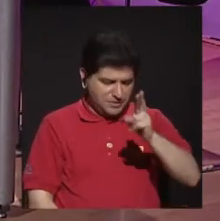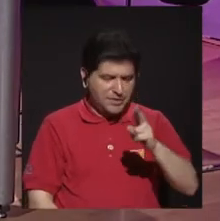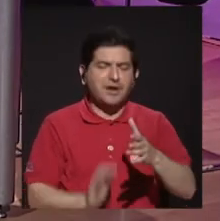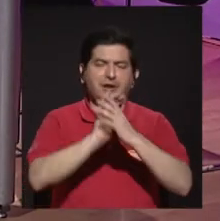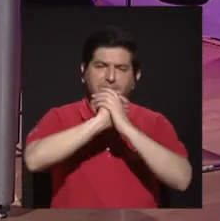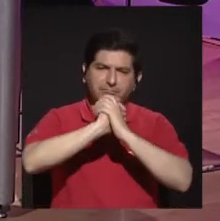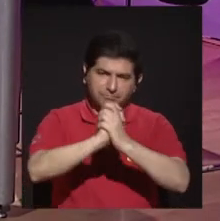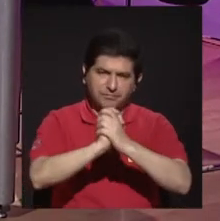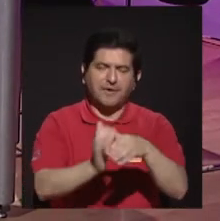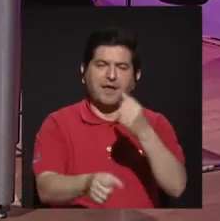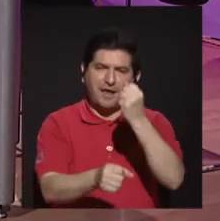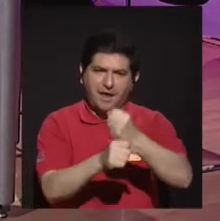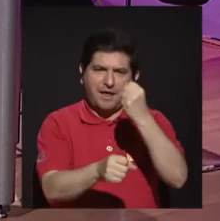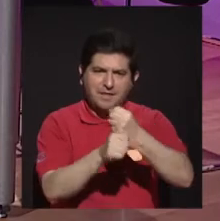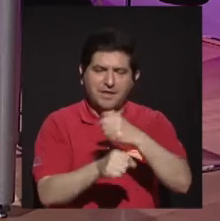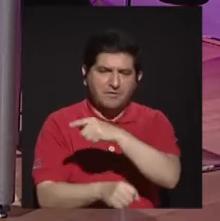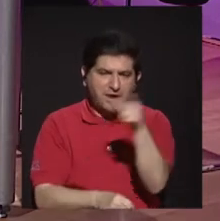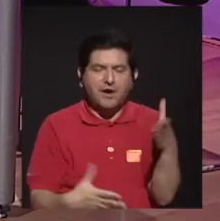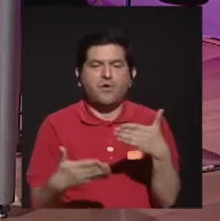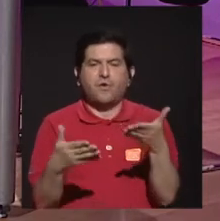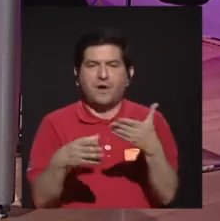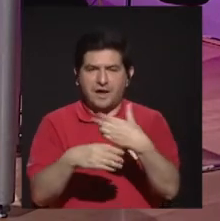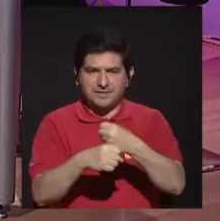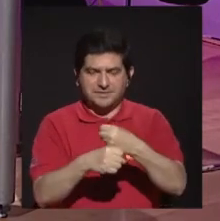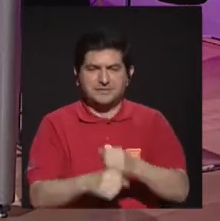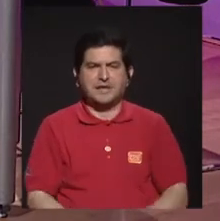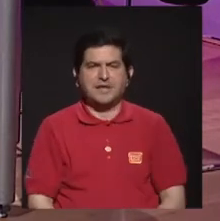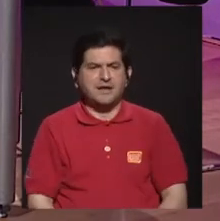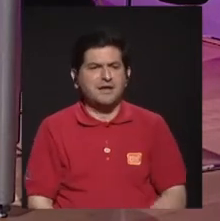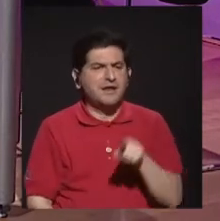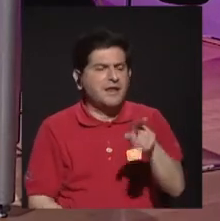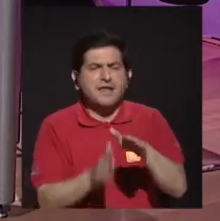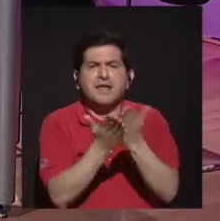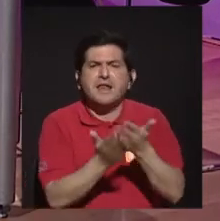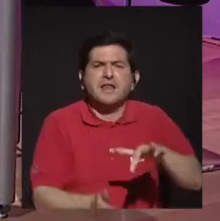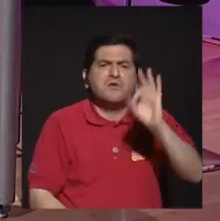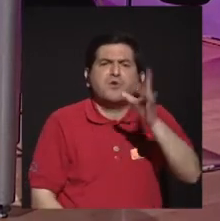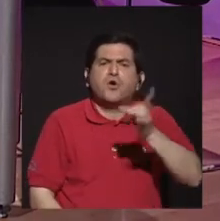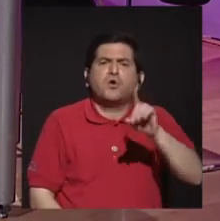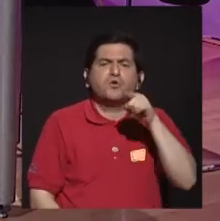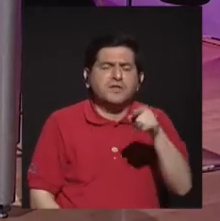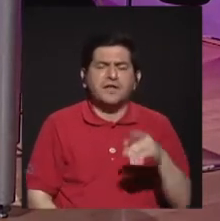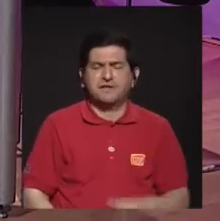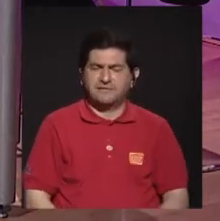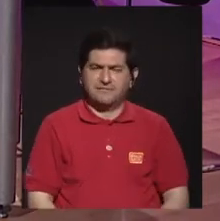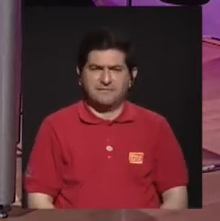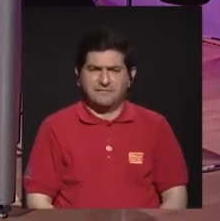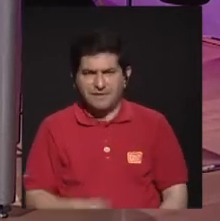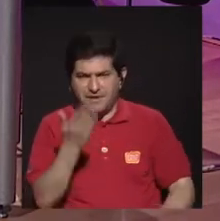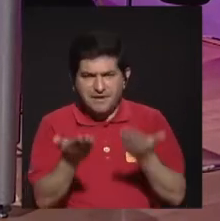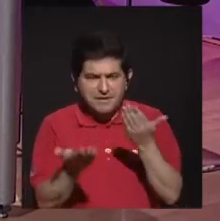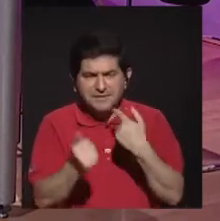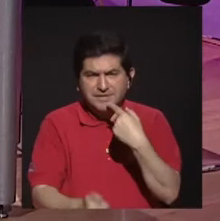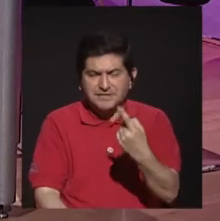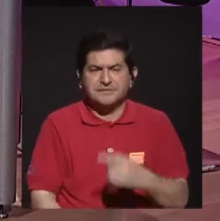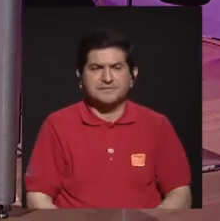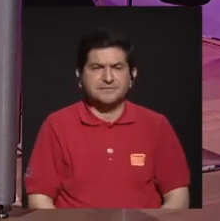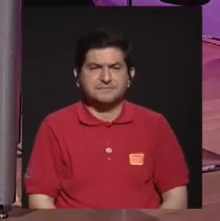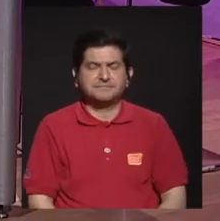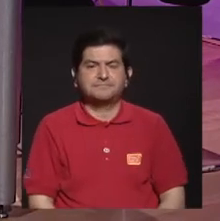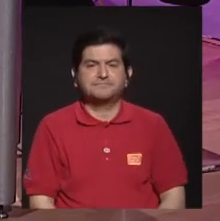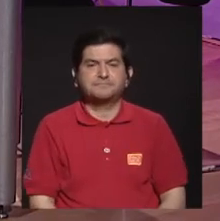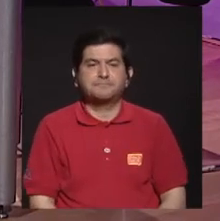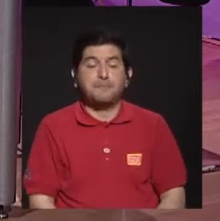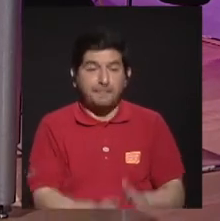aplaudir el trabajo que ustedes han venido realizando. ¿Dónde podemos conseguir el libro que ustedes realizaron? Tal vez si nos comparten los lugares.